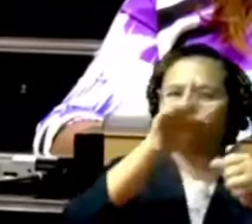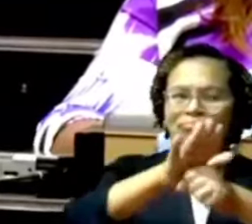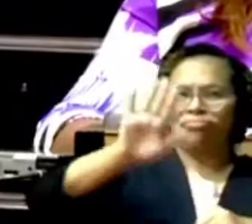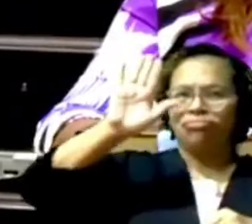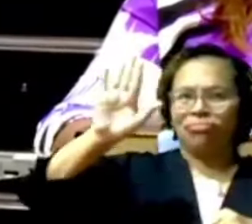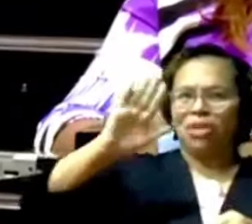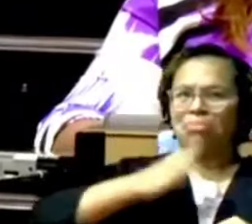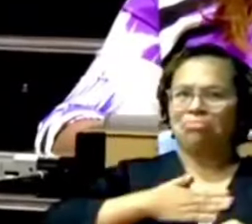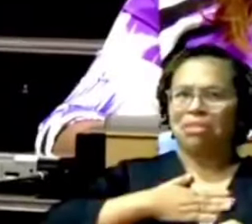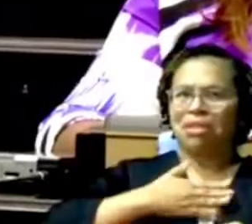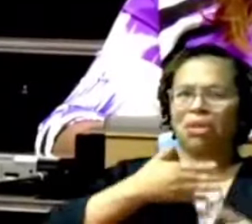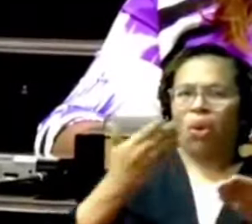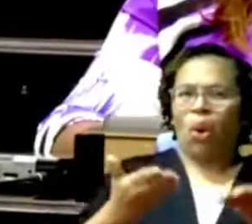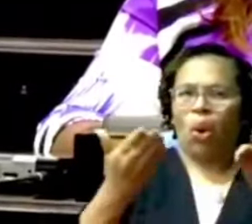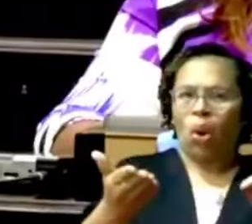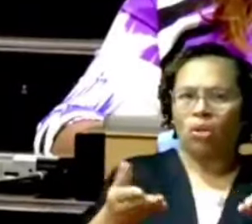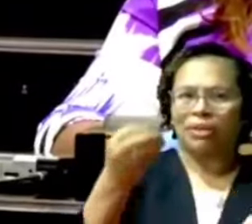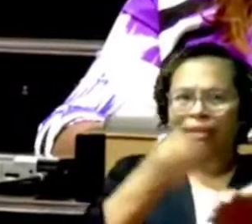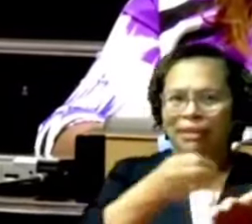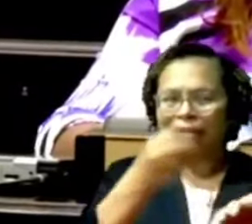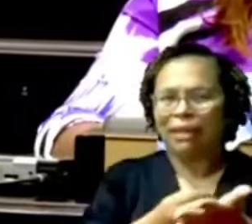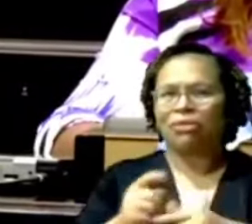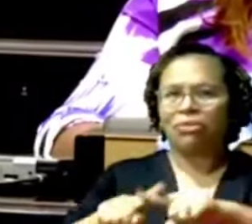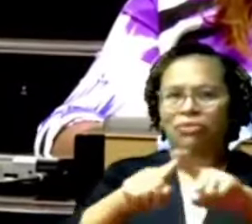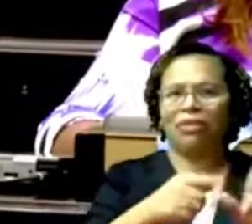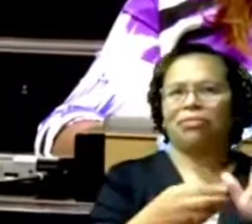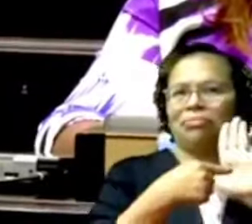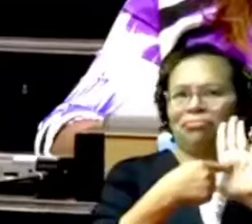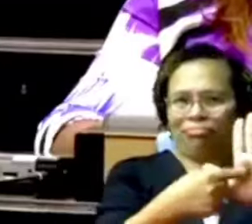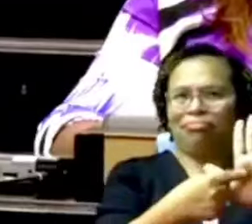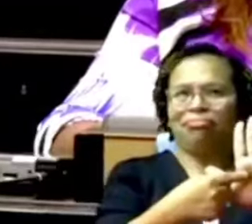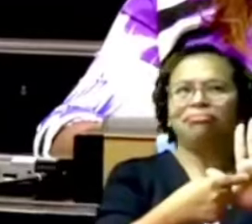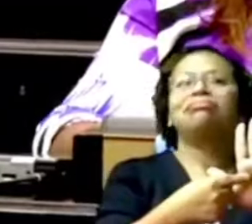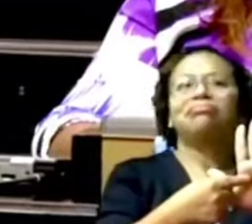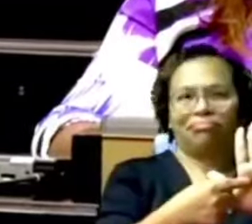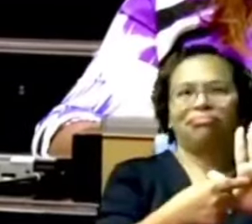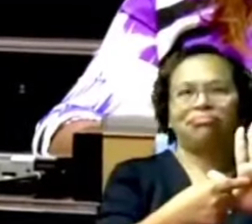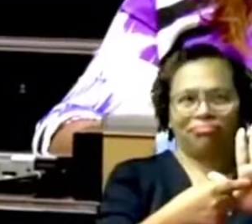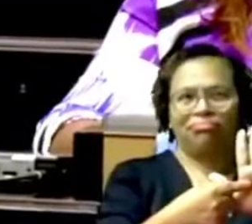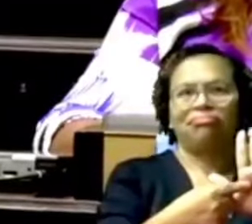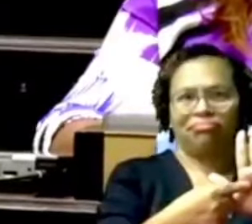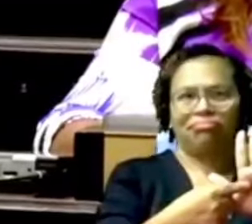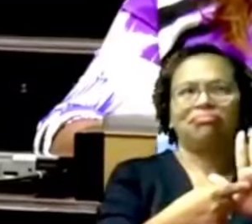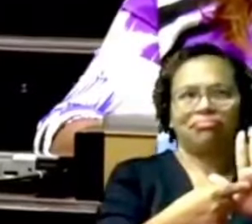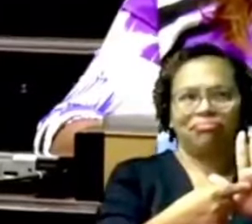de 5 legisladores, por trabas o por cualquier otra circunstancia, no la han presentado, pero la Cámara de